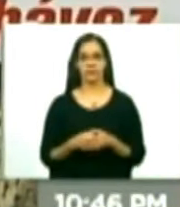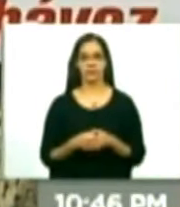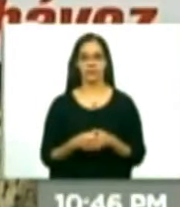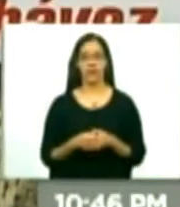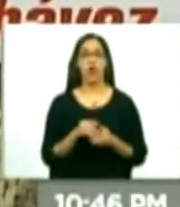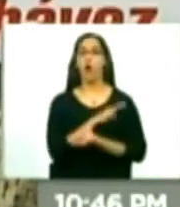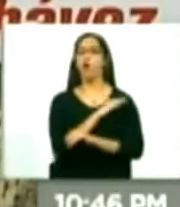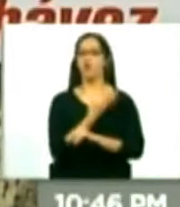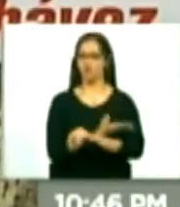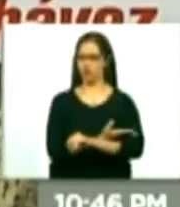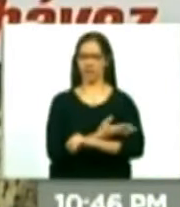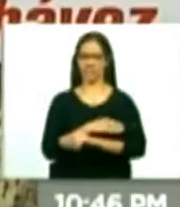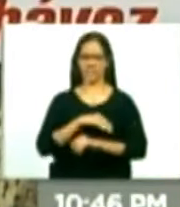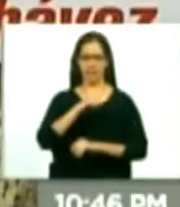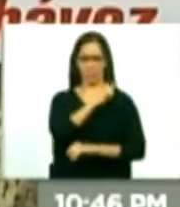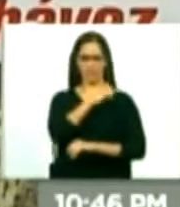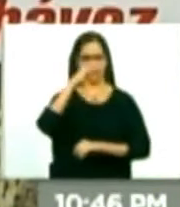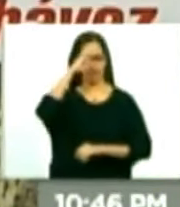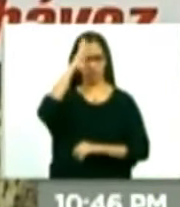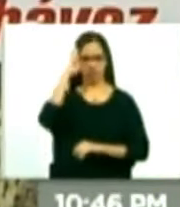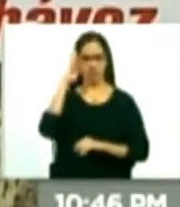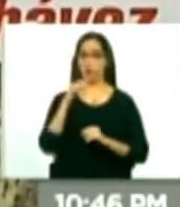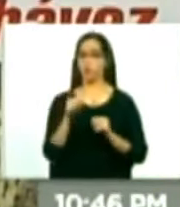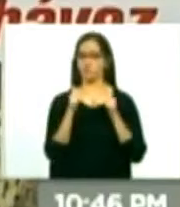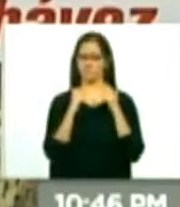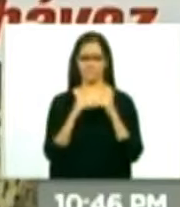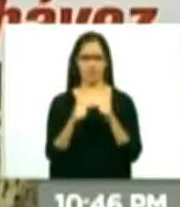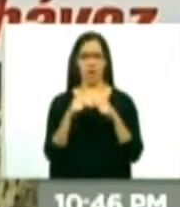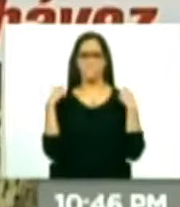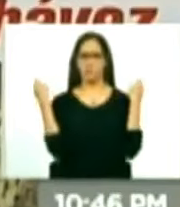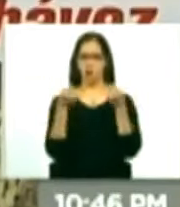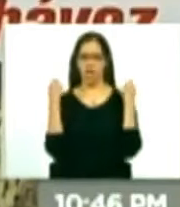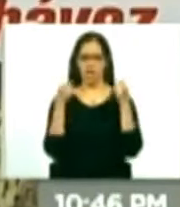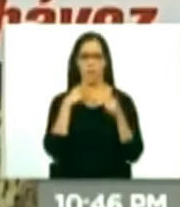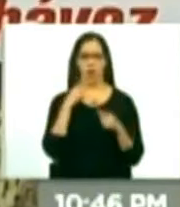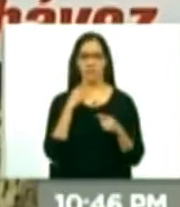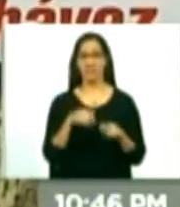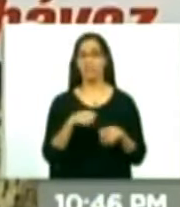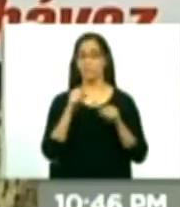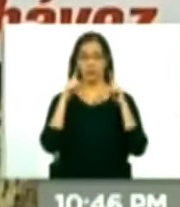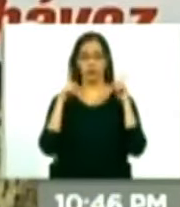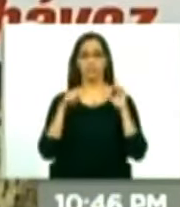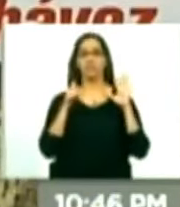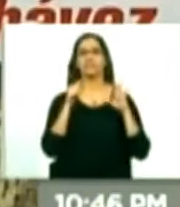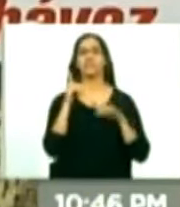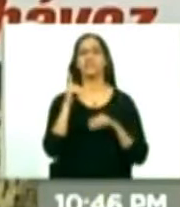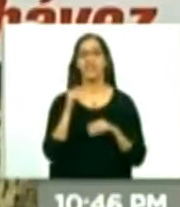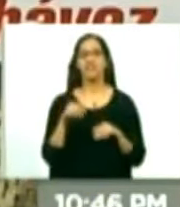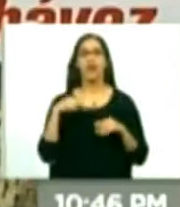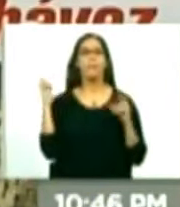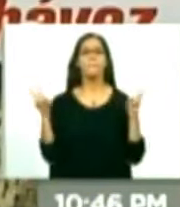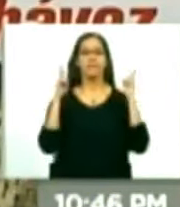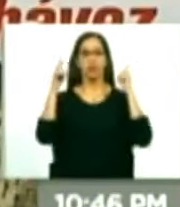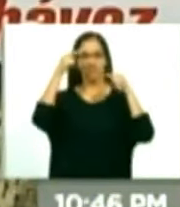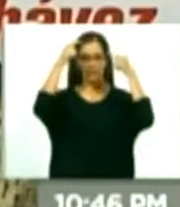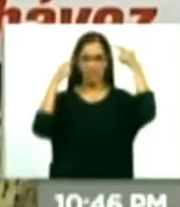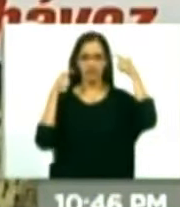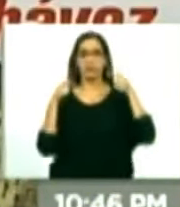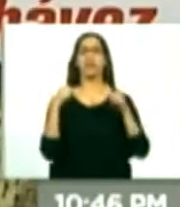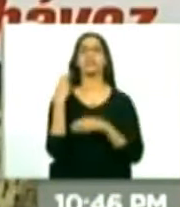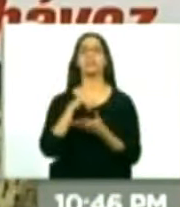Fuerza, Capitán Diosdado, gran campaña política impresionante. El 6D será una gran victoria chavista. La Asamblea Nacional